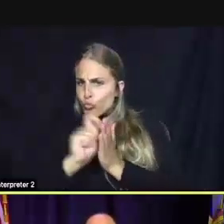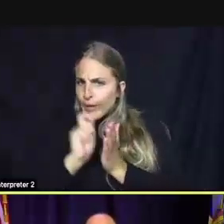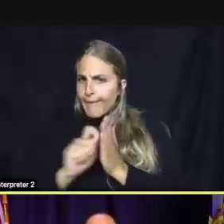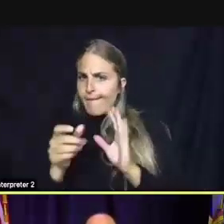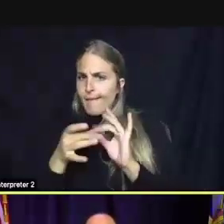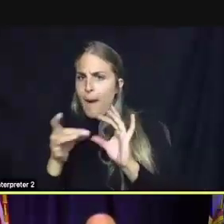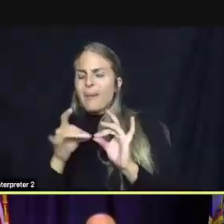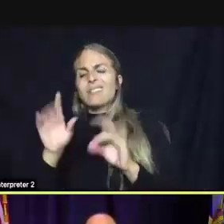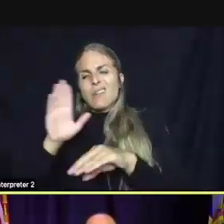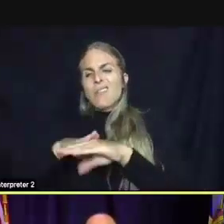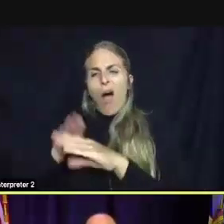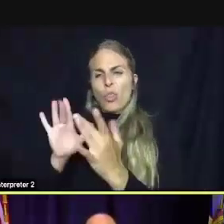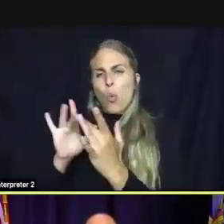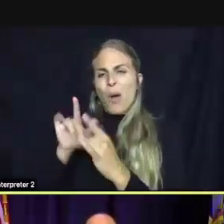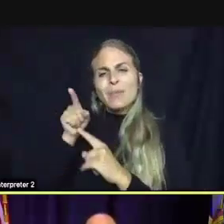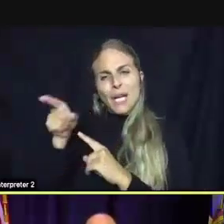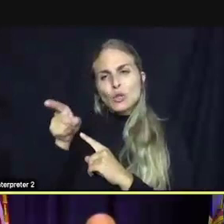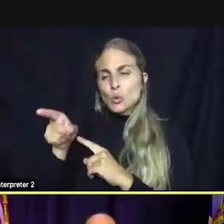855-481-8255.